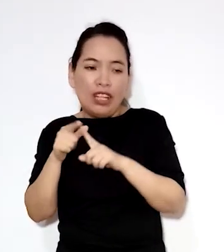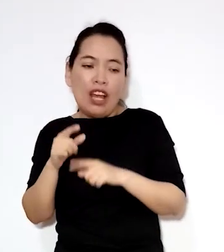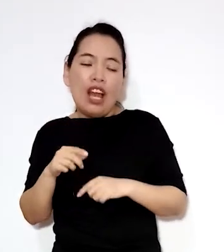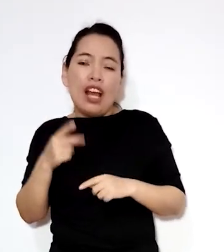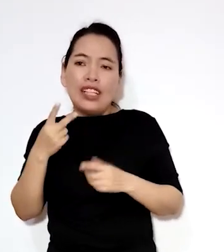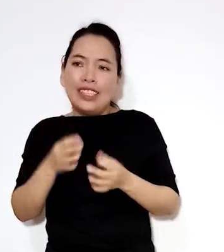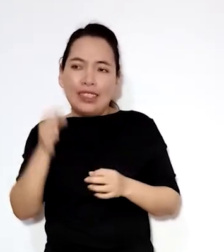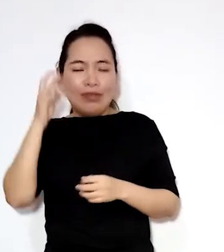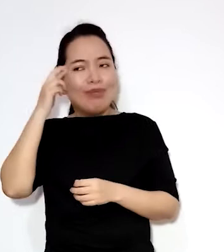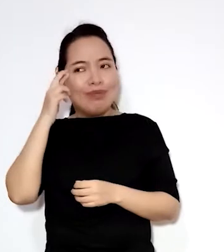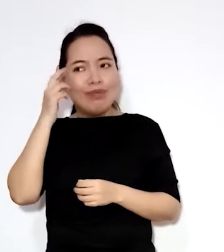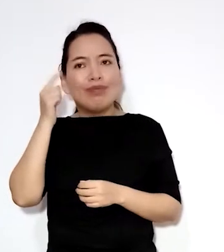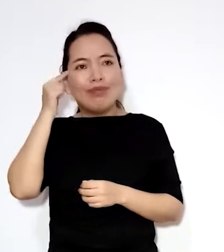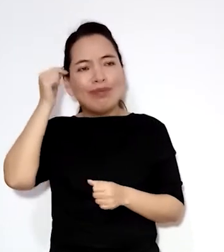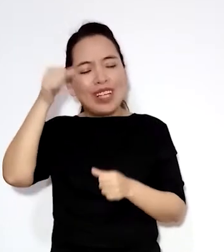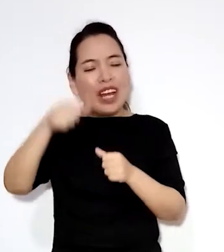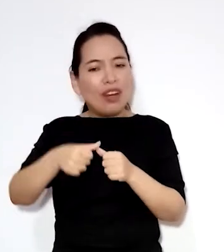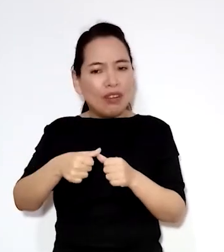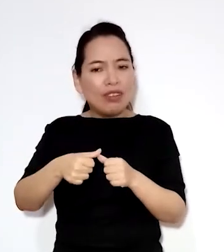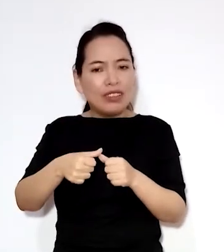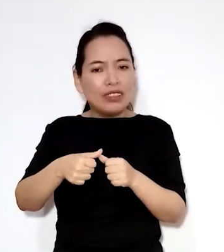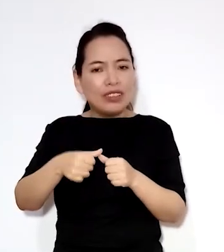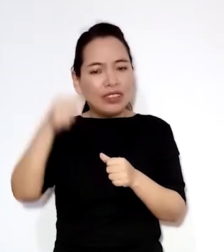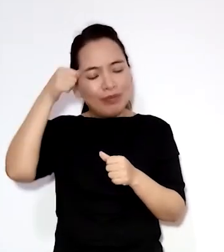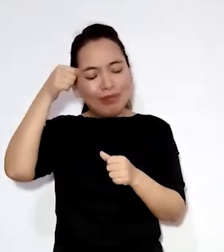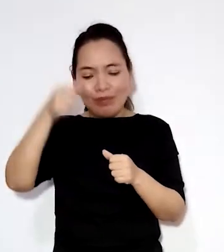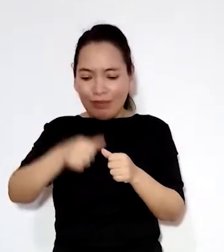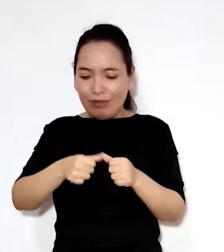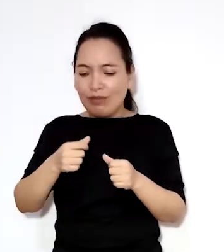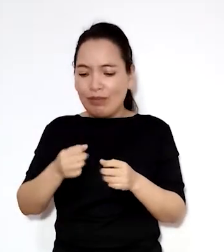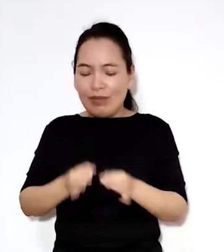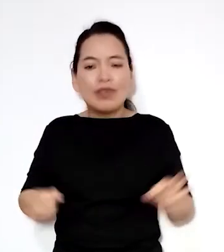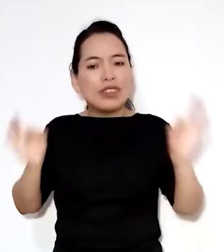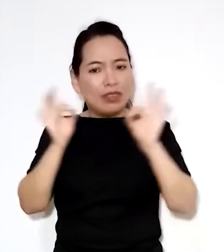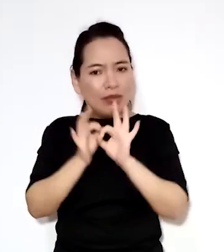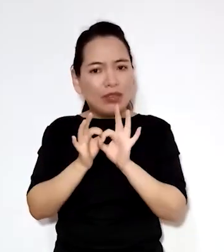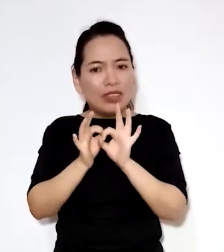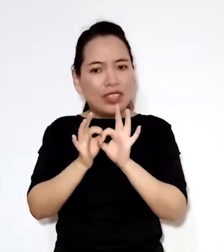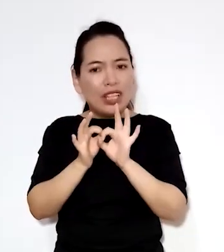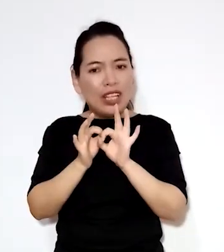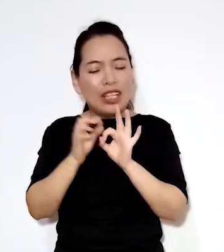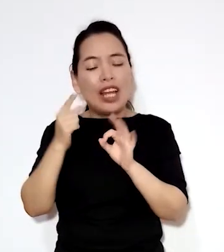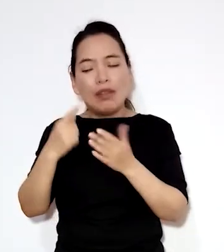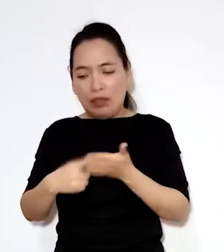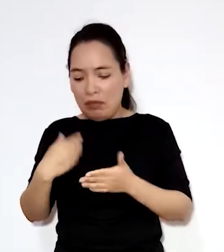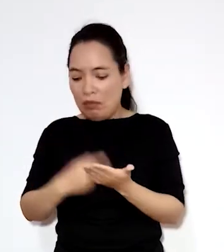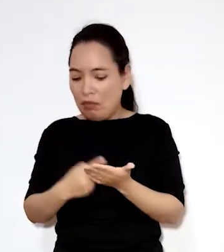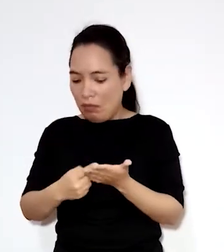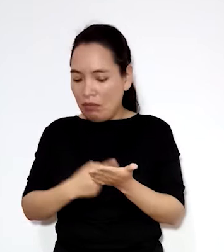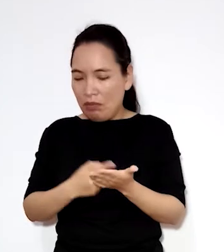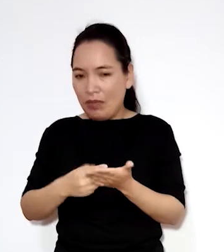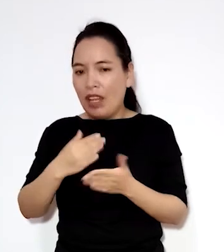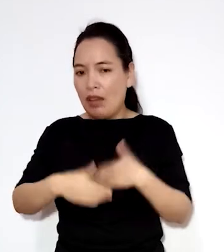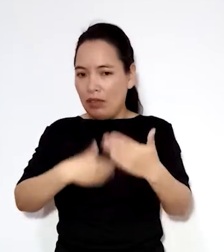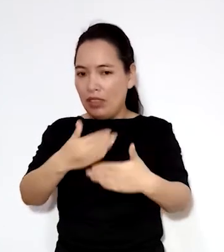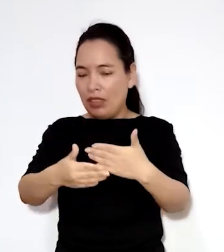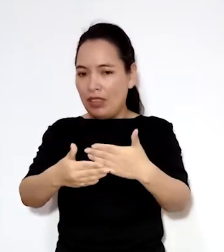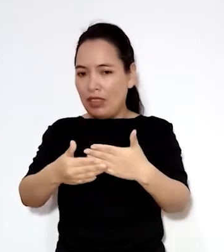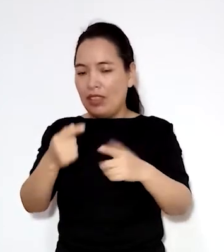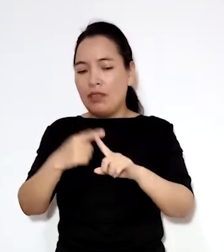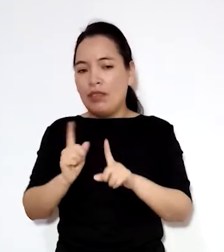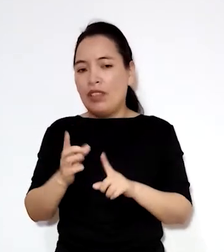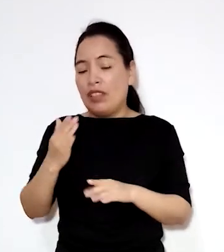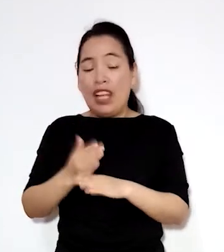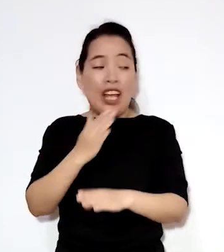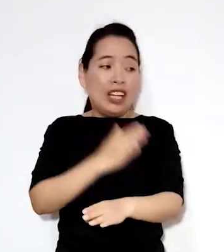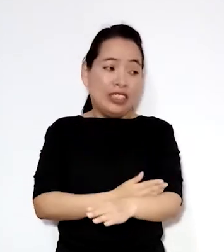COVID-19, creo que ha sido un recordatorio importante de que si bien hemos avanzado muchísimo, yo